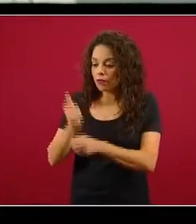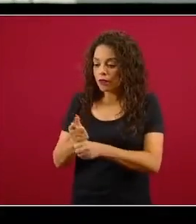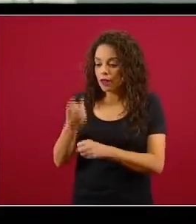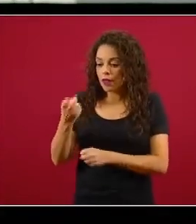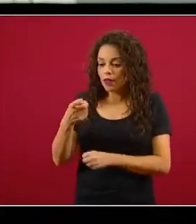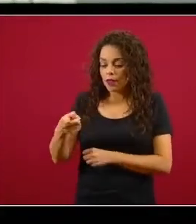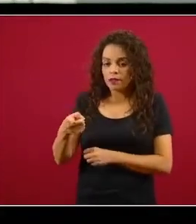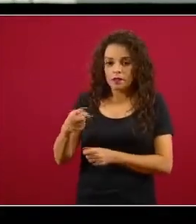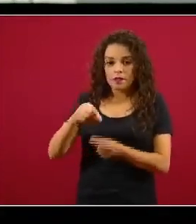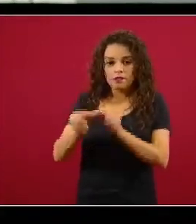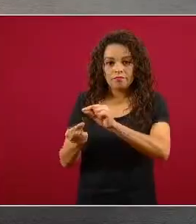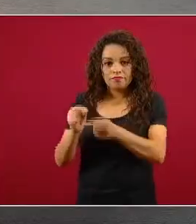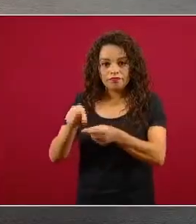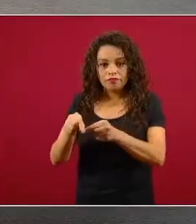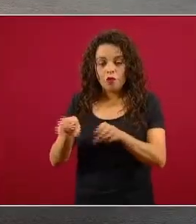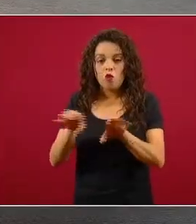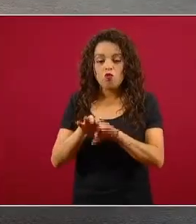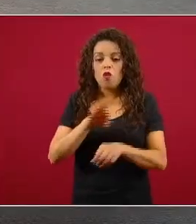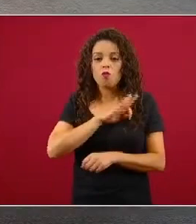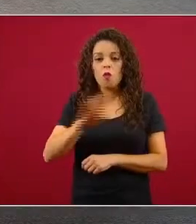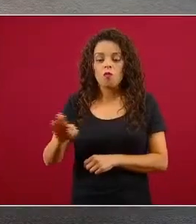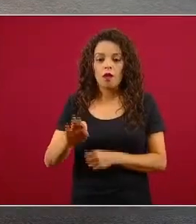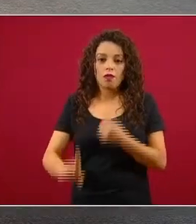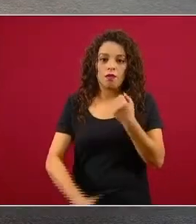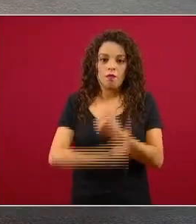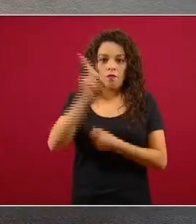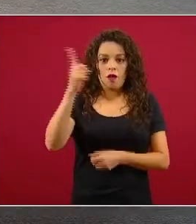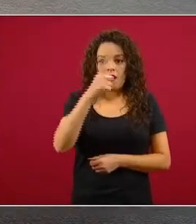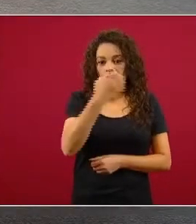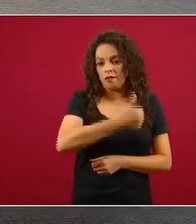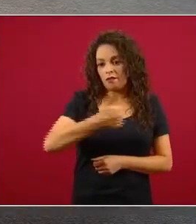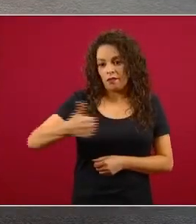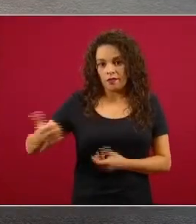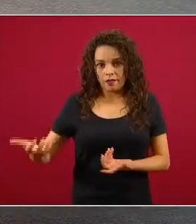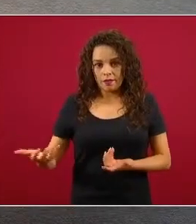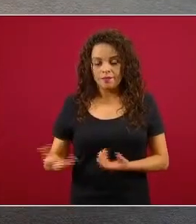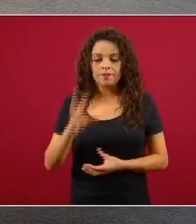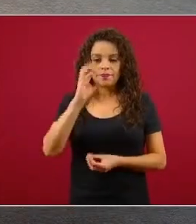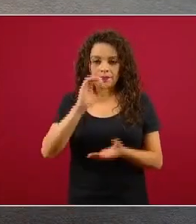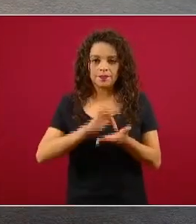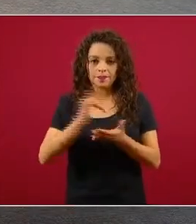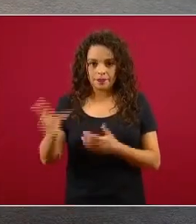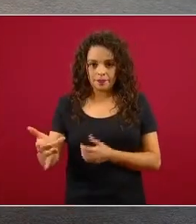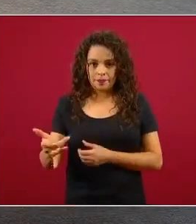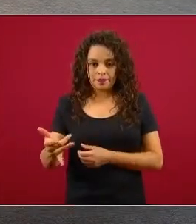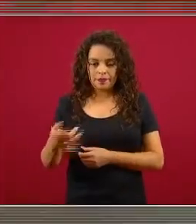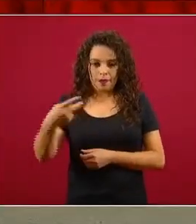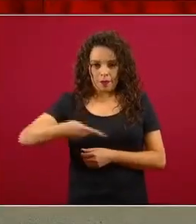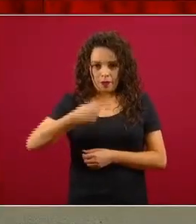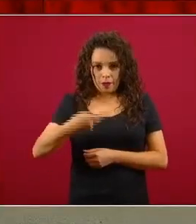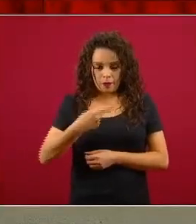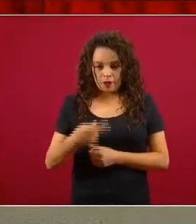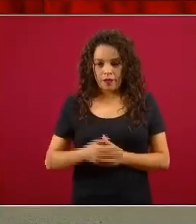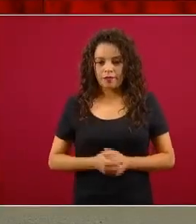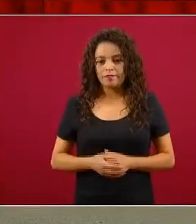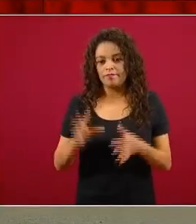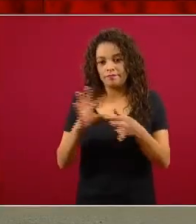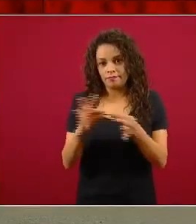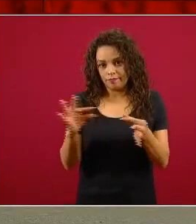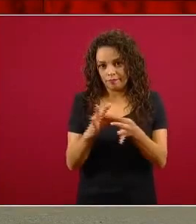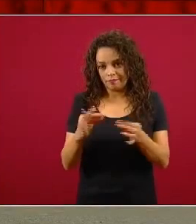que puede tener cada una. Cómo no. Gracias, Arturo Contreras, de pie de página, por mencionarlo y por comentarlo y por